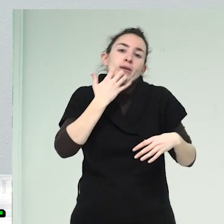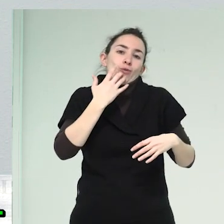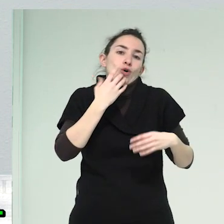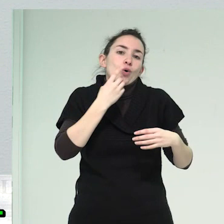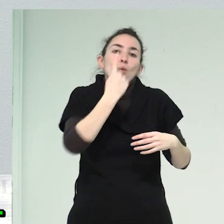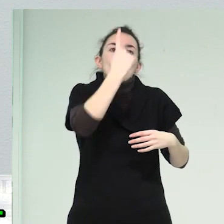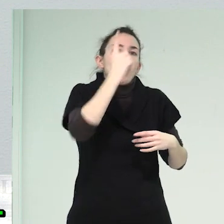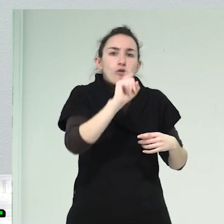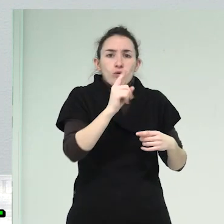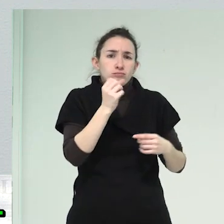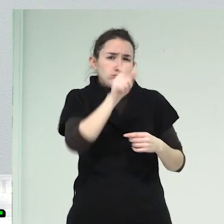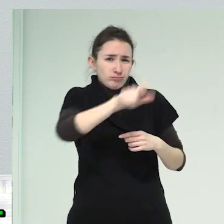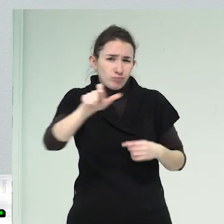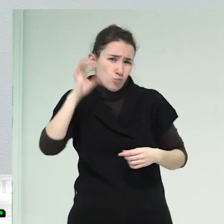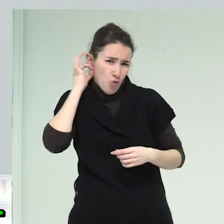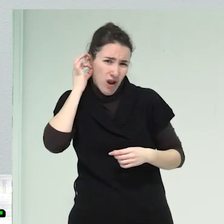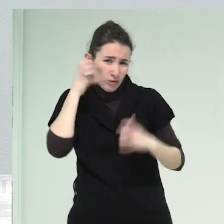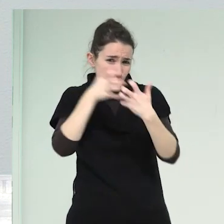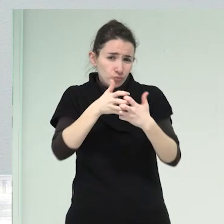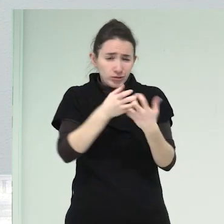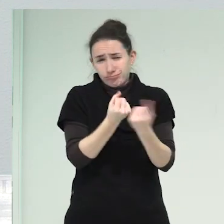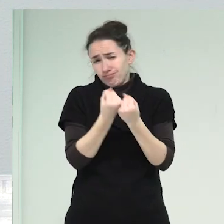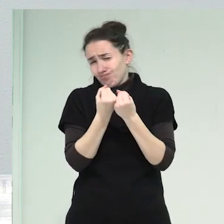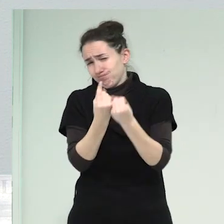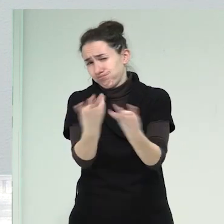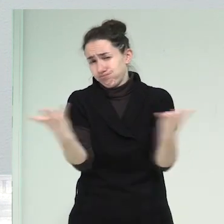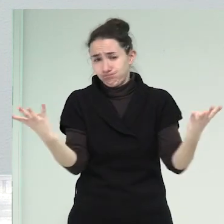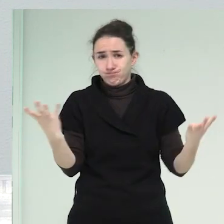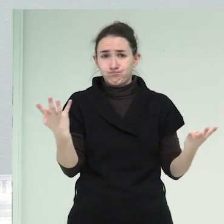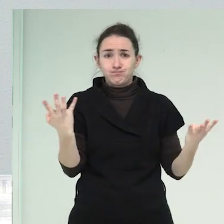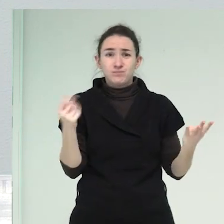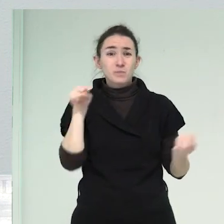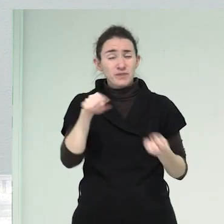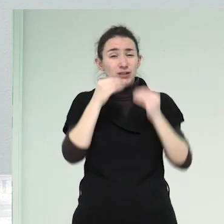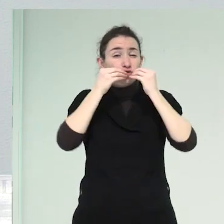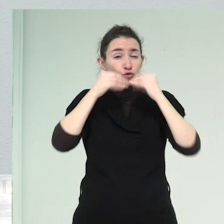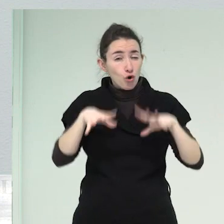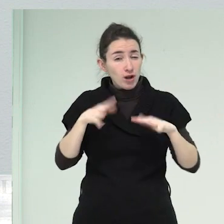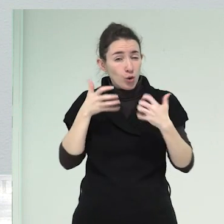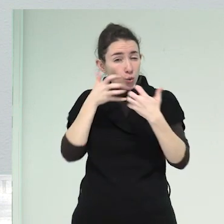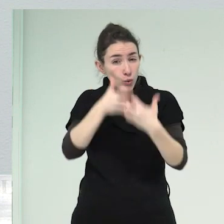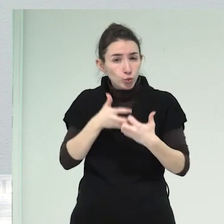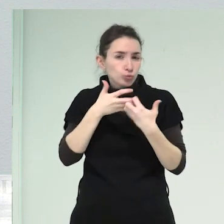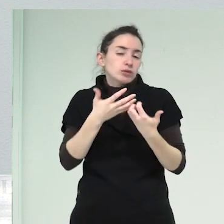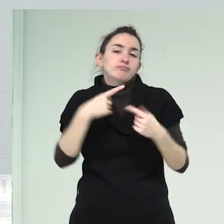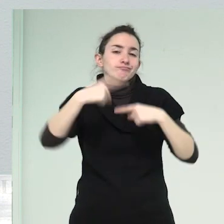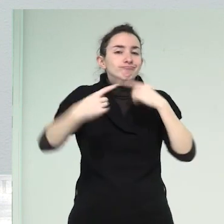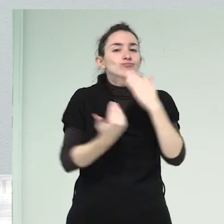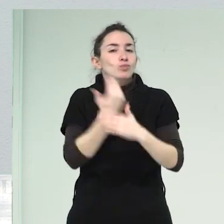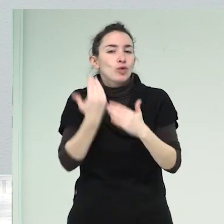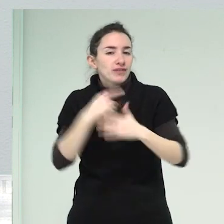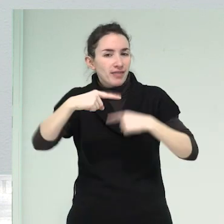sola lucha, hay muchísimas historias de lucha. Y esta es que en esas historias de lucha cotidiana de las mujeres